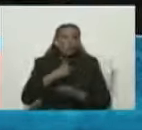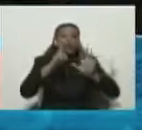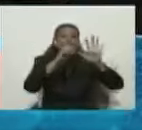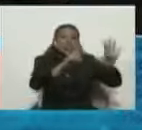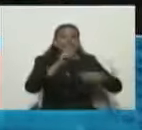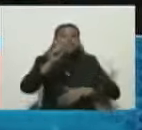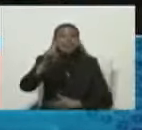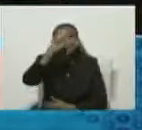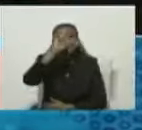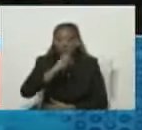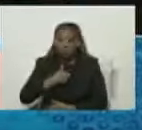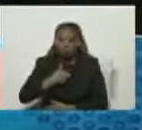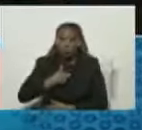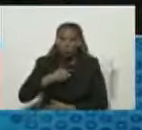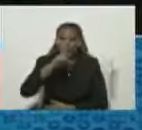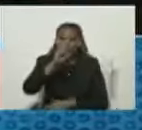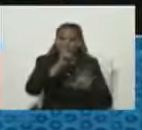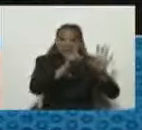61.